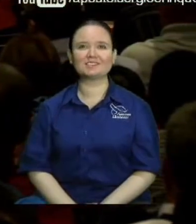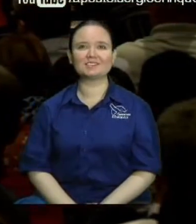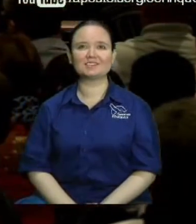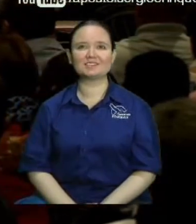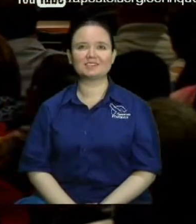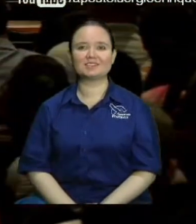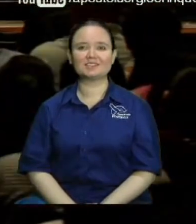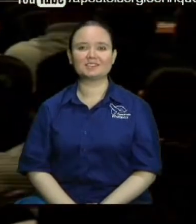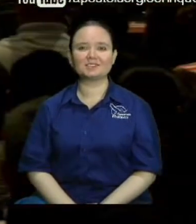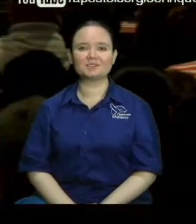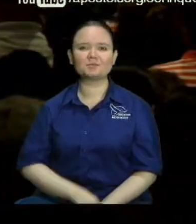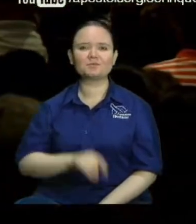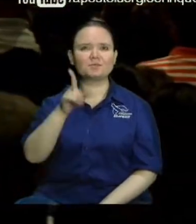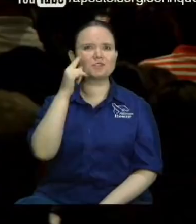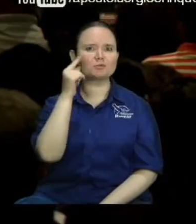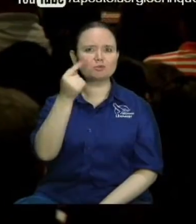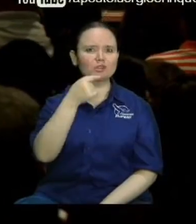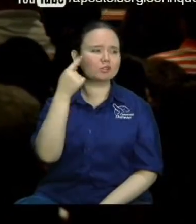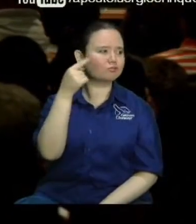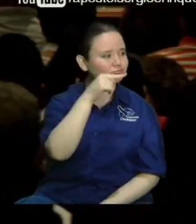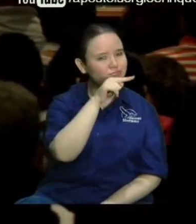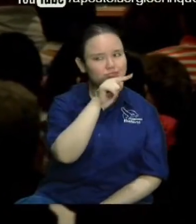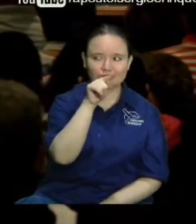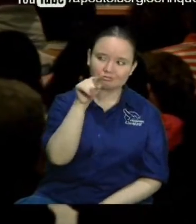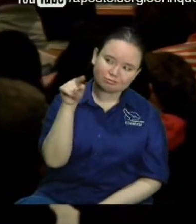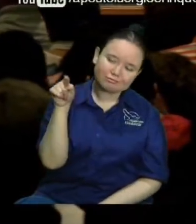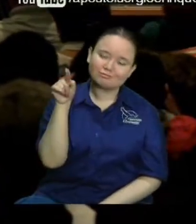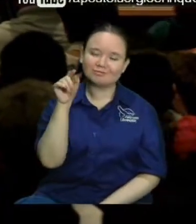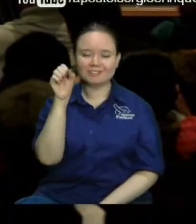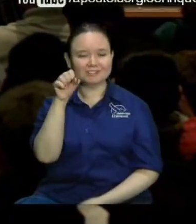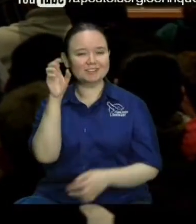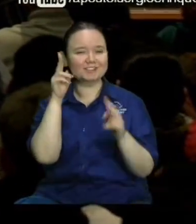yo buscándote por allá, mi amor.